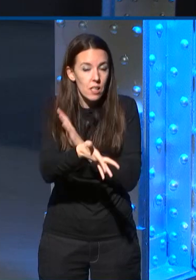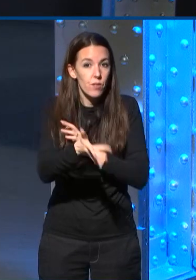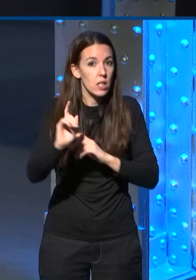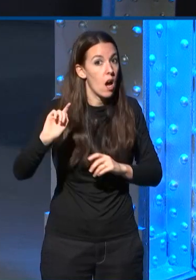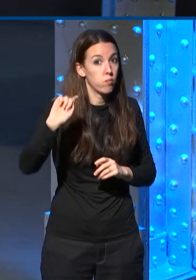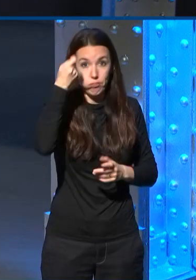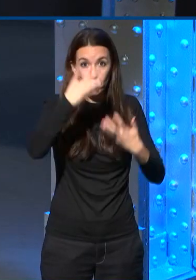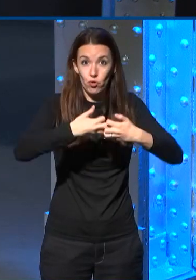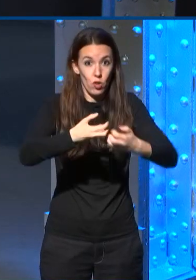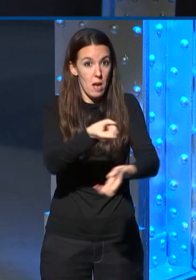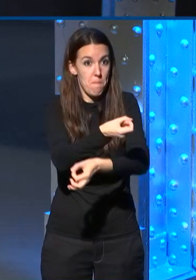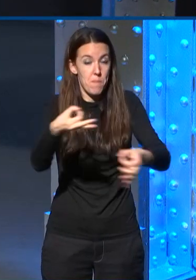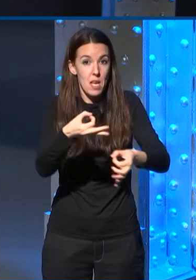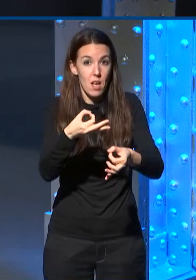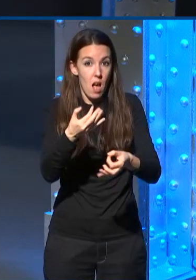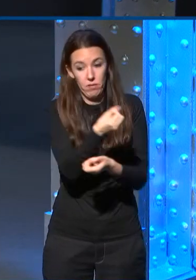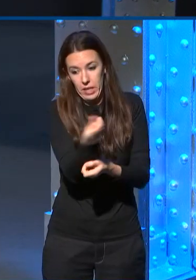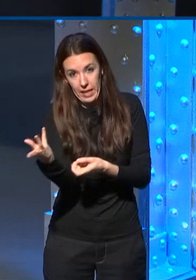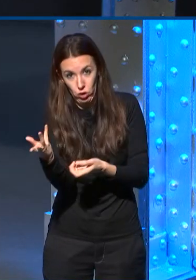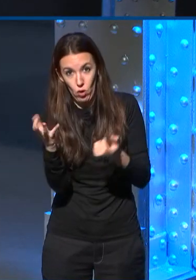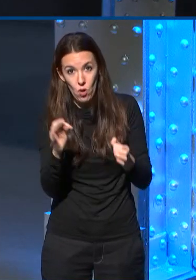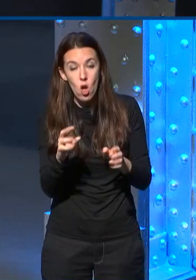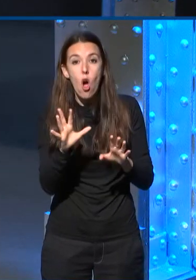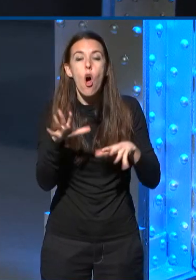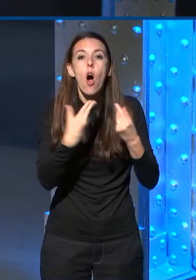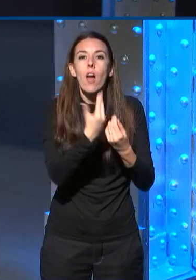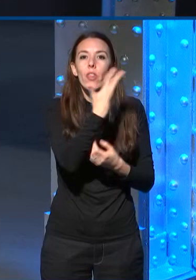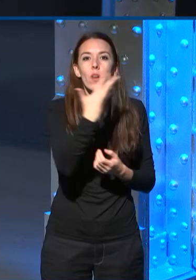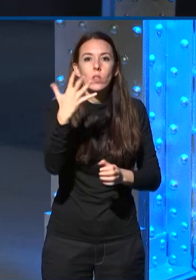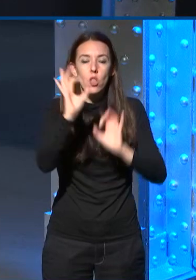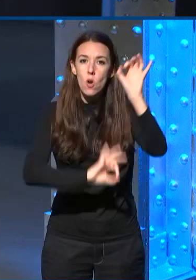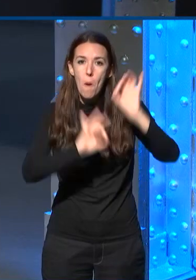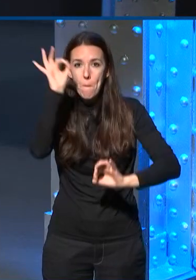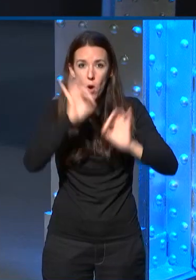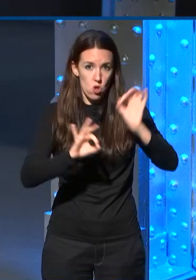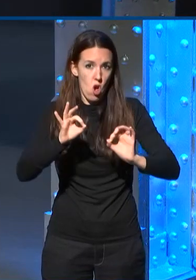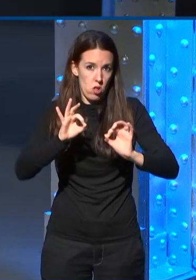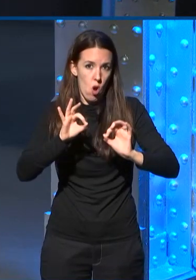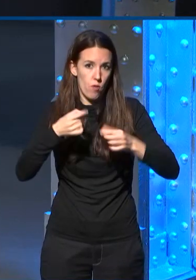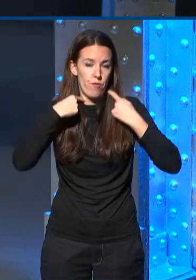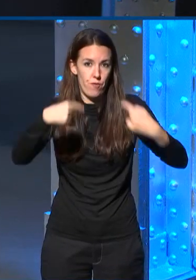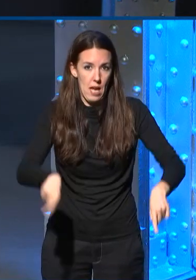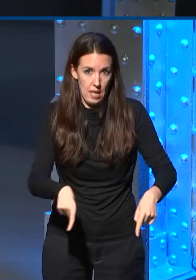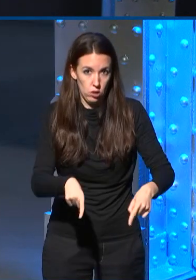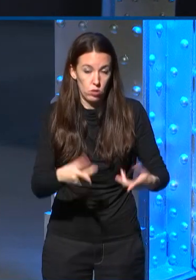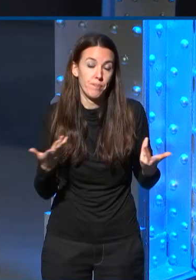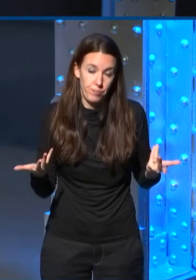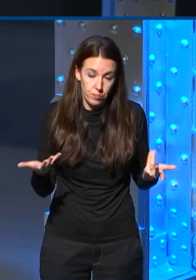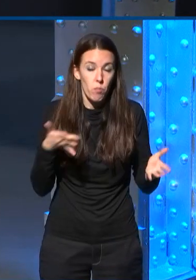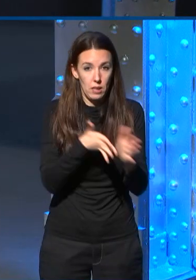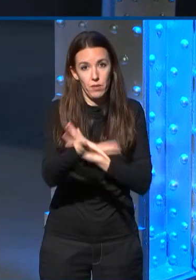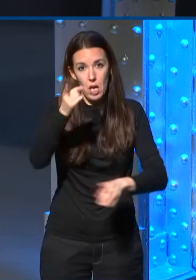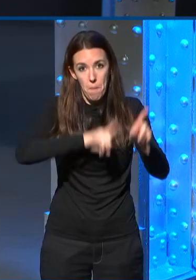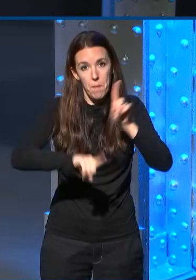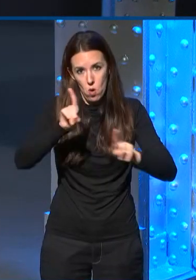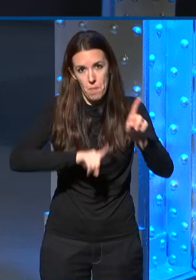han funcionado, pues bueno, se nos marcan el resto. En total es más del 55% de las misiones las que han fracasado. Es decir, realmente es problemático